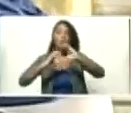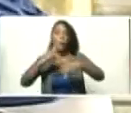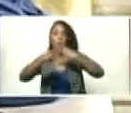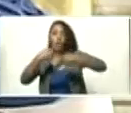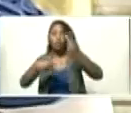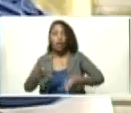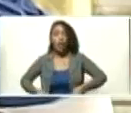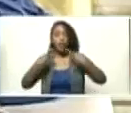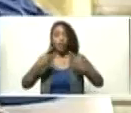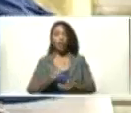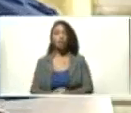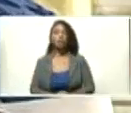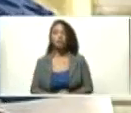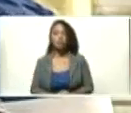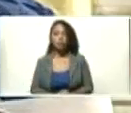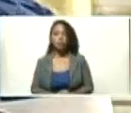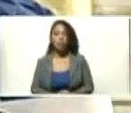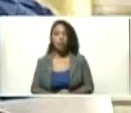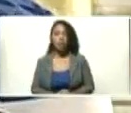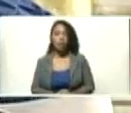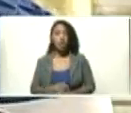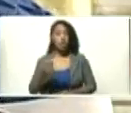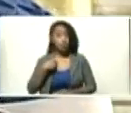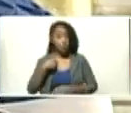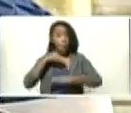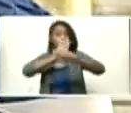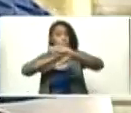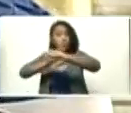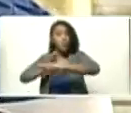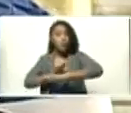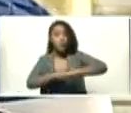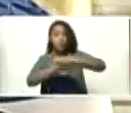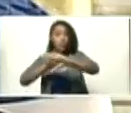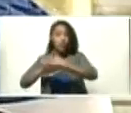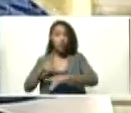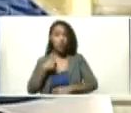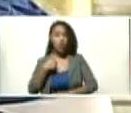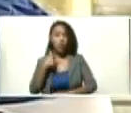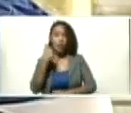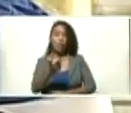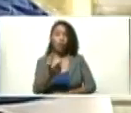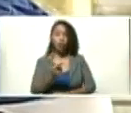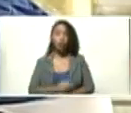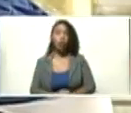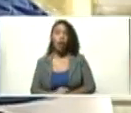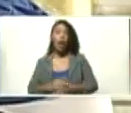vida. Yo vengo alertando esto, el proceso de